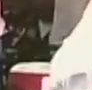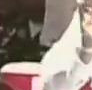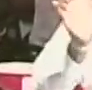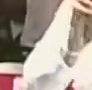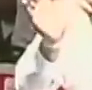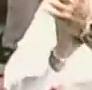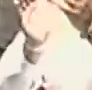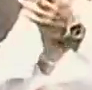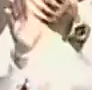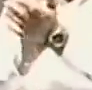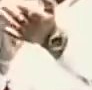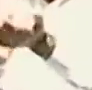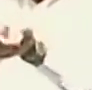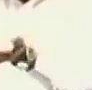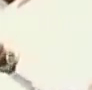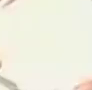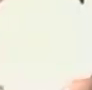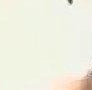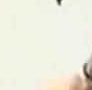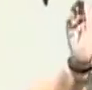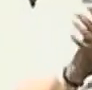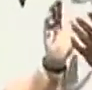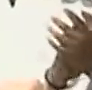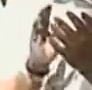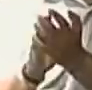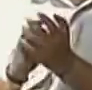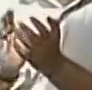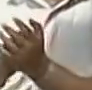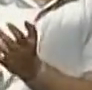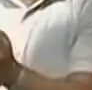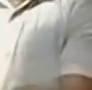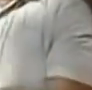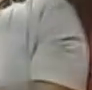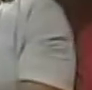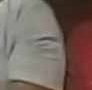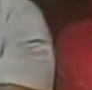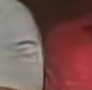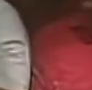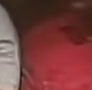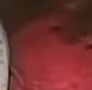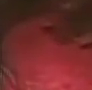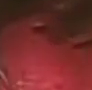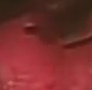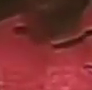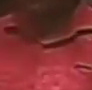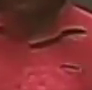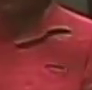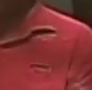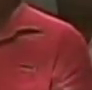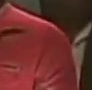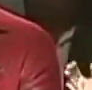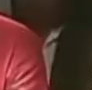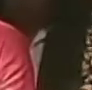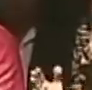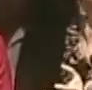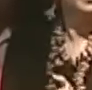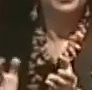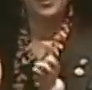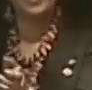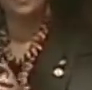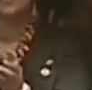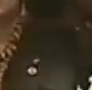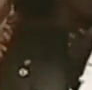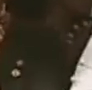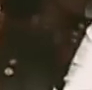JPSUV. Gracias a Barry Cartaya por el pase. Efectivamente, nos encontramos en Cumaná, Estado Sucre, específicamente en el Parque Ayacucho,